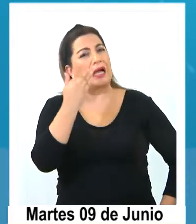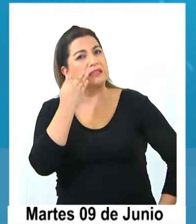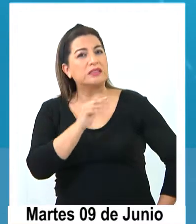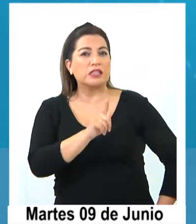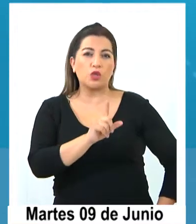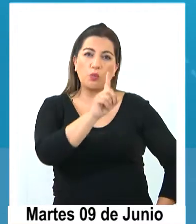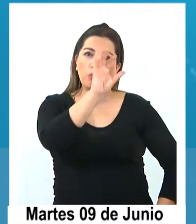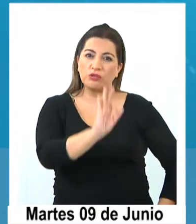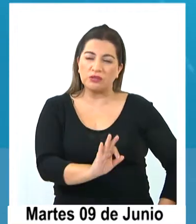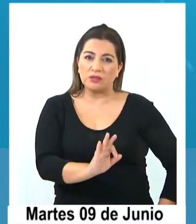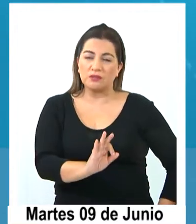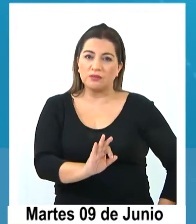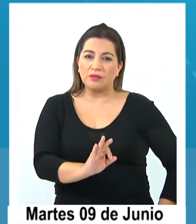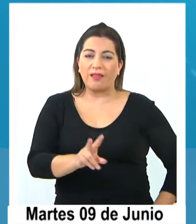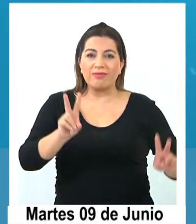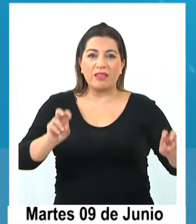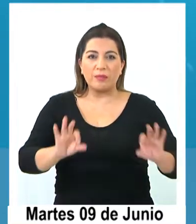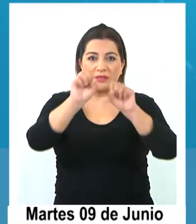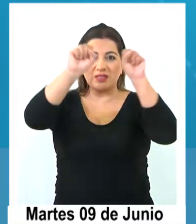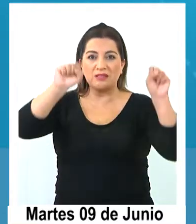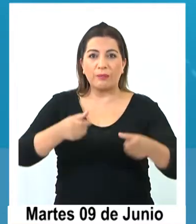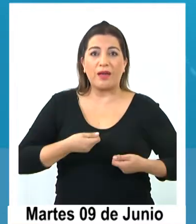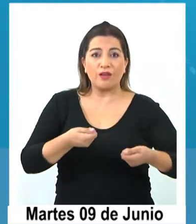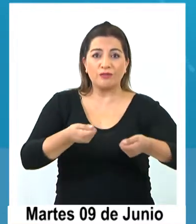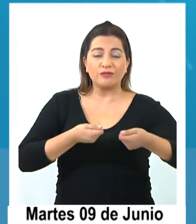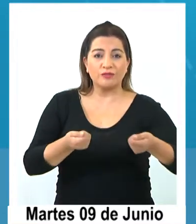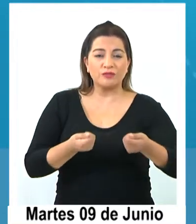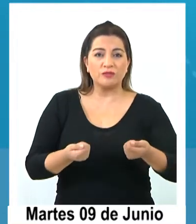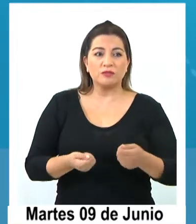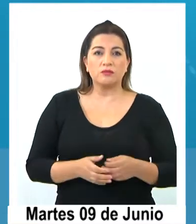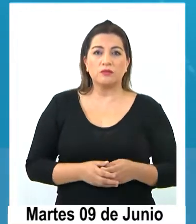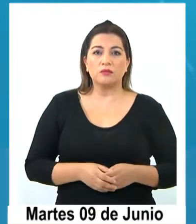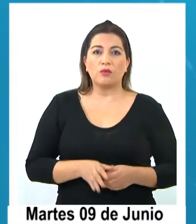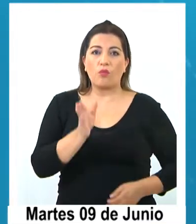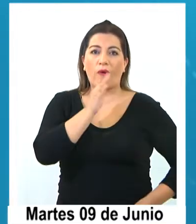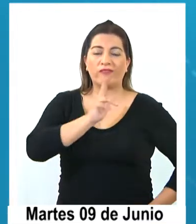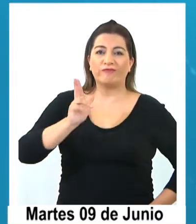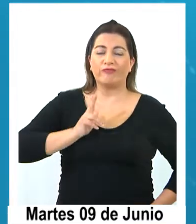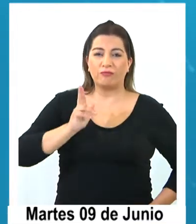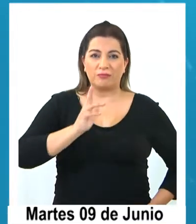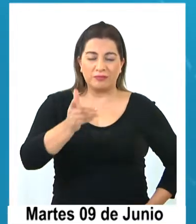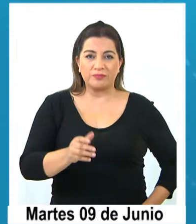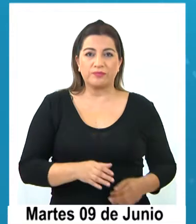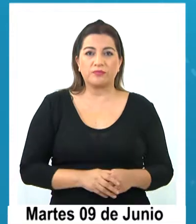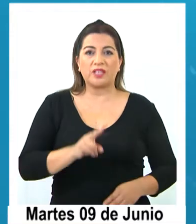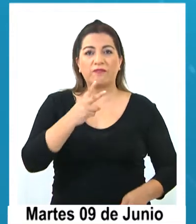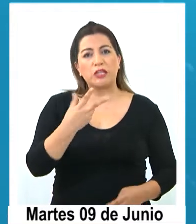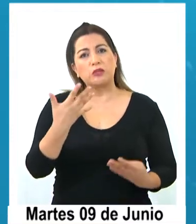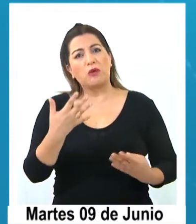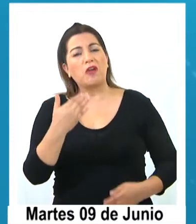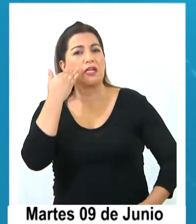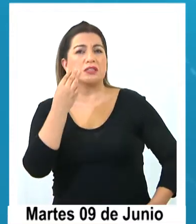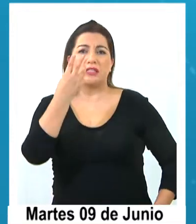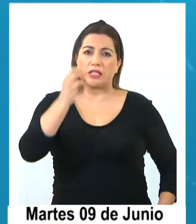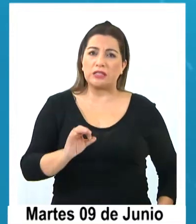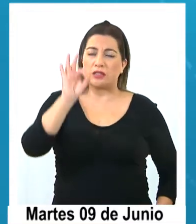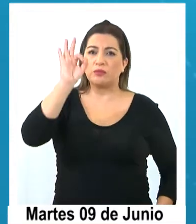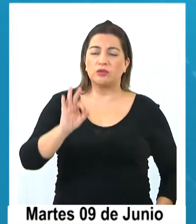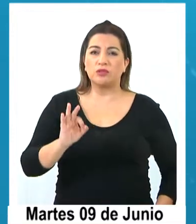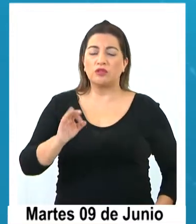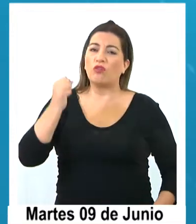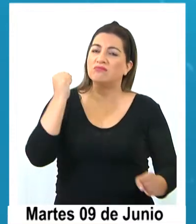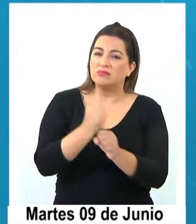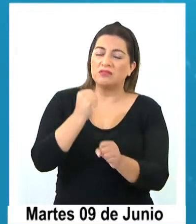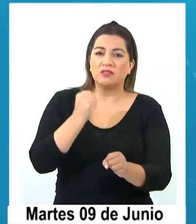el 71% del sistema económico es informal. El 29, el 30%